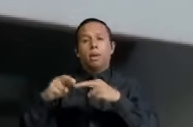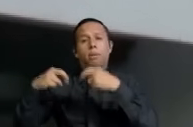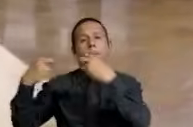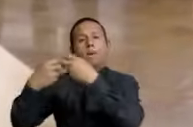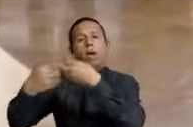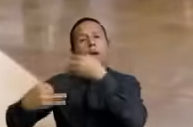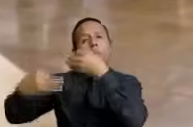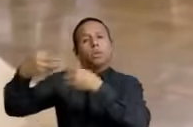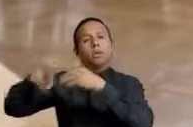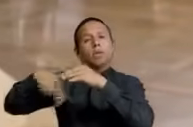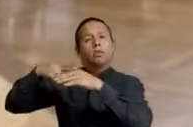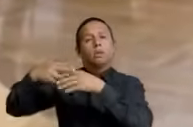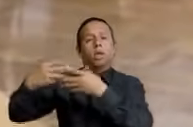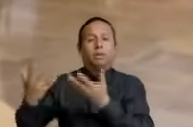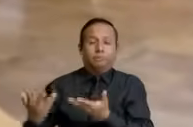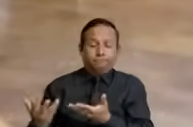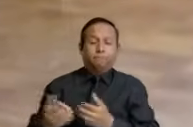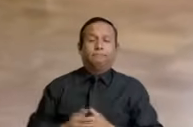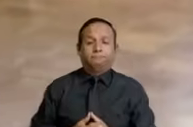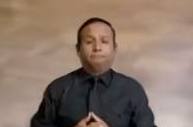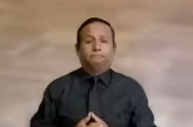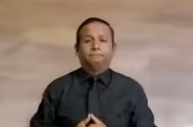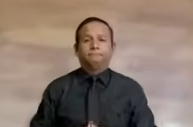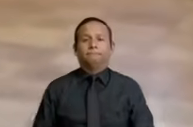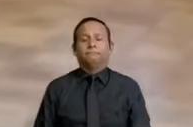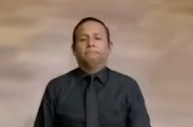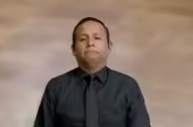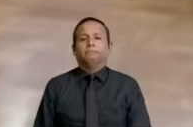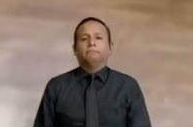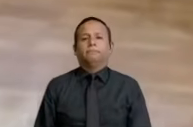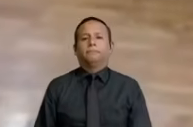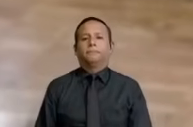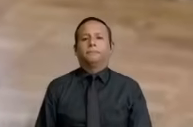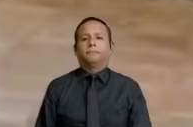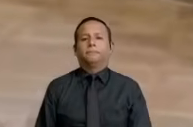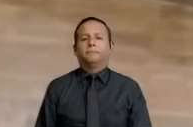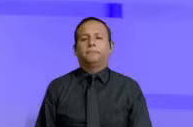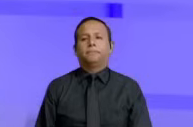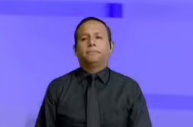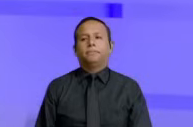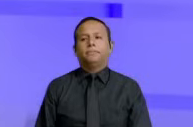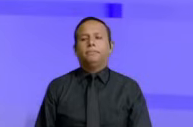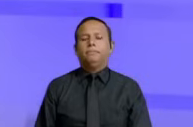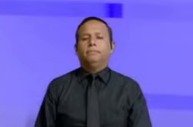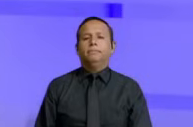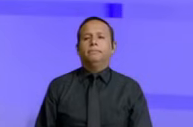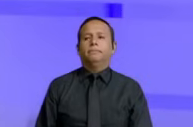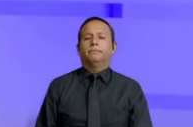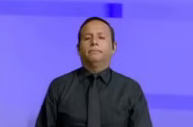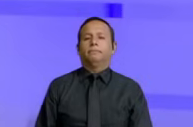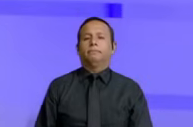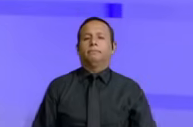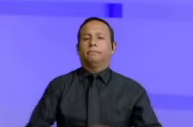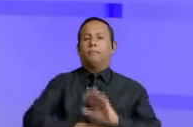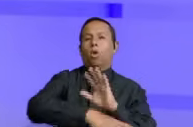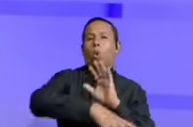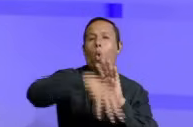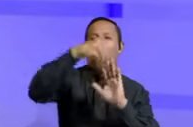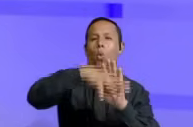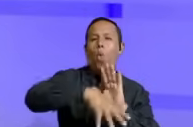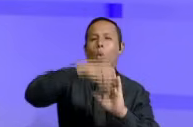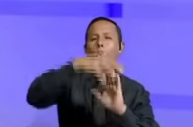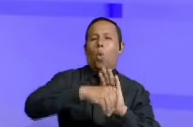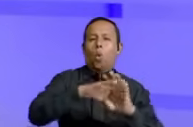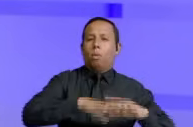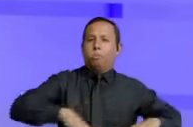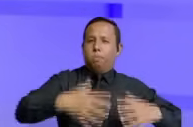de Justicia informó Miguel Ángel Bedoya la refinería de esmeraldas adelantó